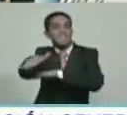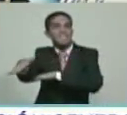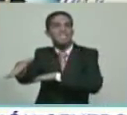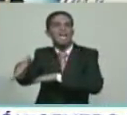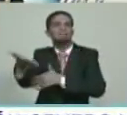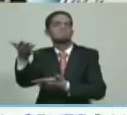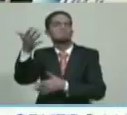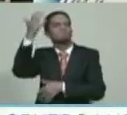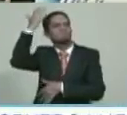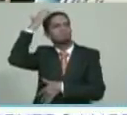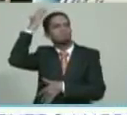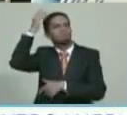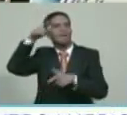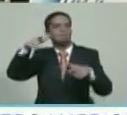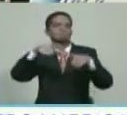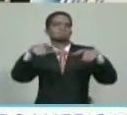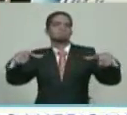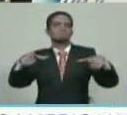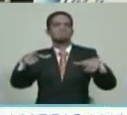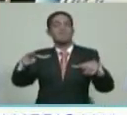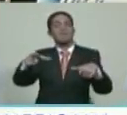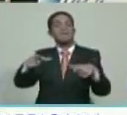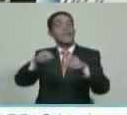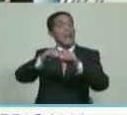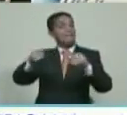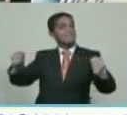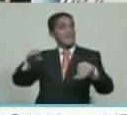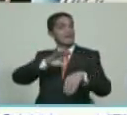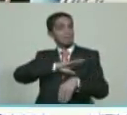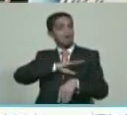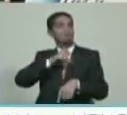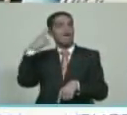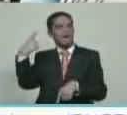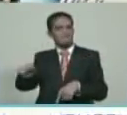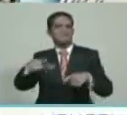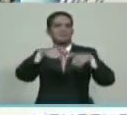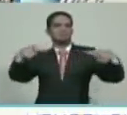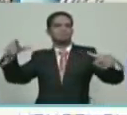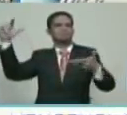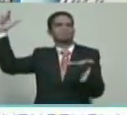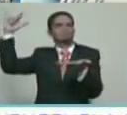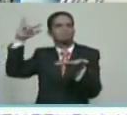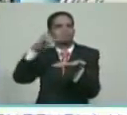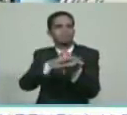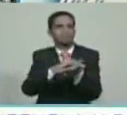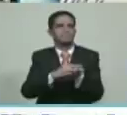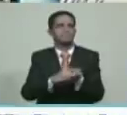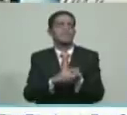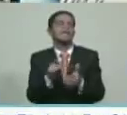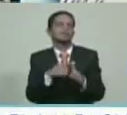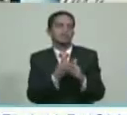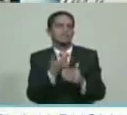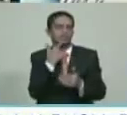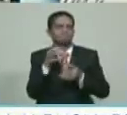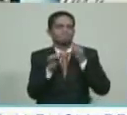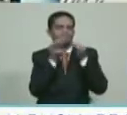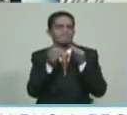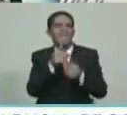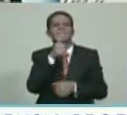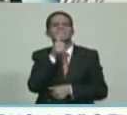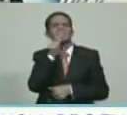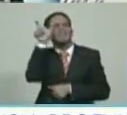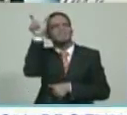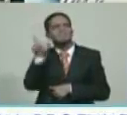para el aterrizaje de estas aeronaves. Yo quiero hablar sobre este tema de las personas